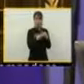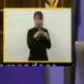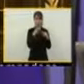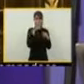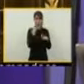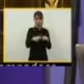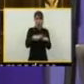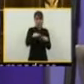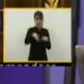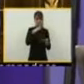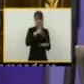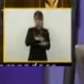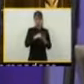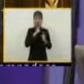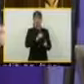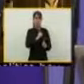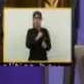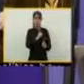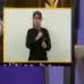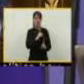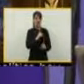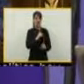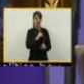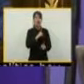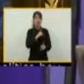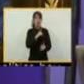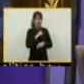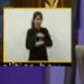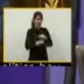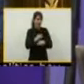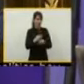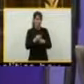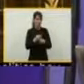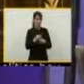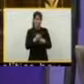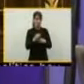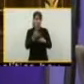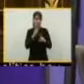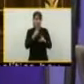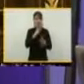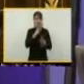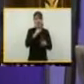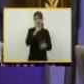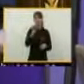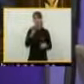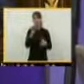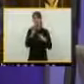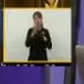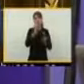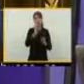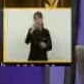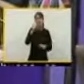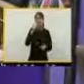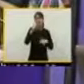ni es de izquierdas ni es de derechas. Es decir, esto... Eliminar... Bueno, pues que vamos a ver. Los aforamientos, eso es de izquierdas o de derechas. Yo estoy de acuerdo en que muchas... No se trata de que